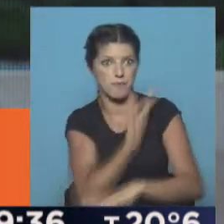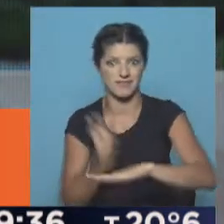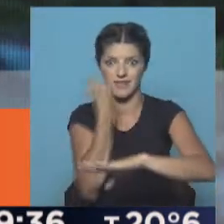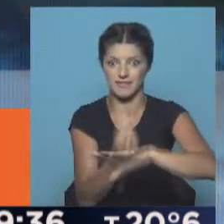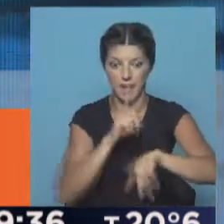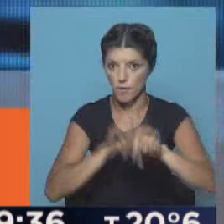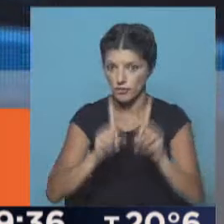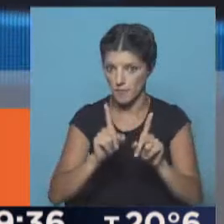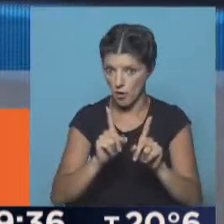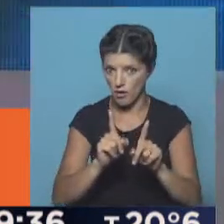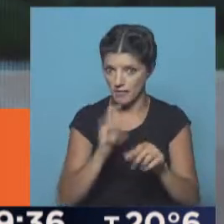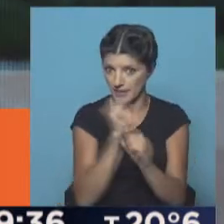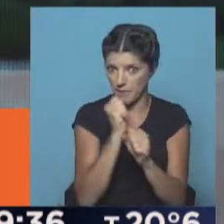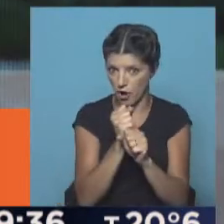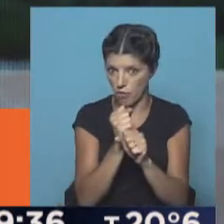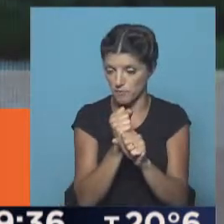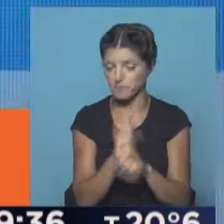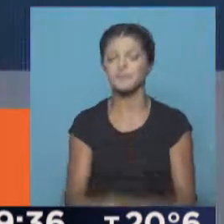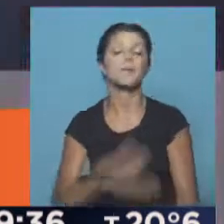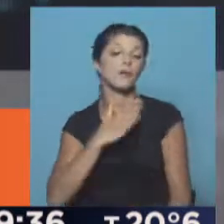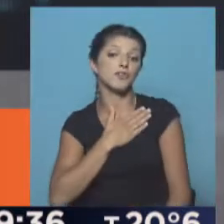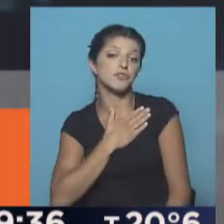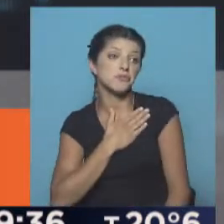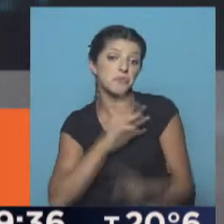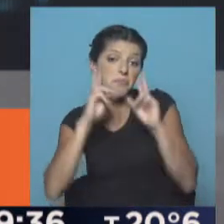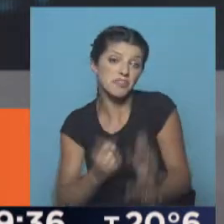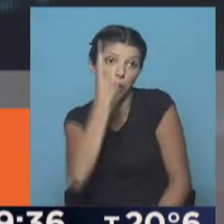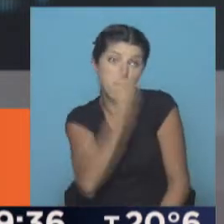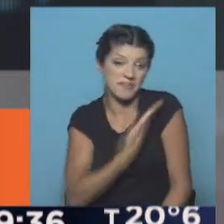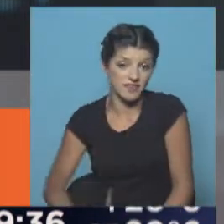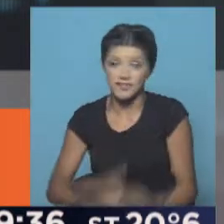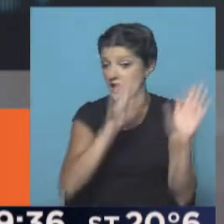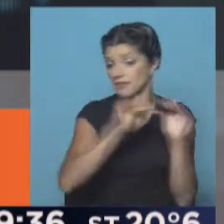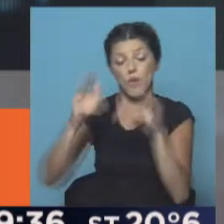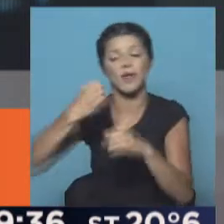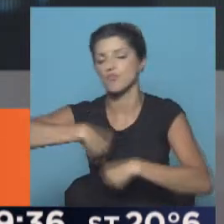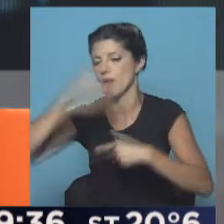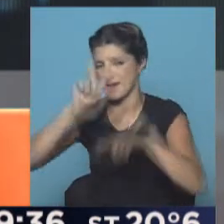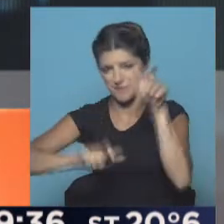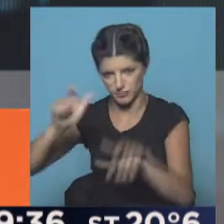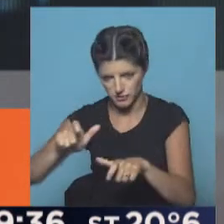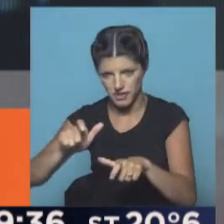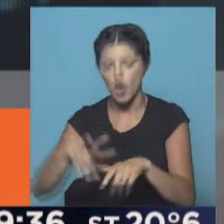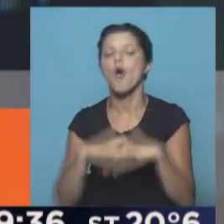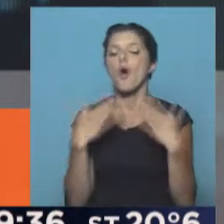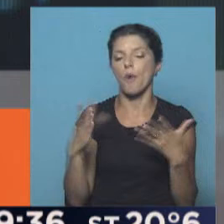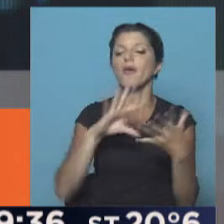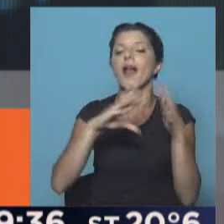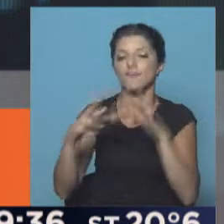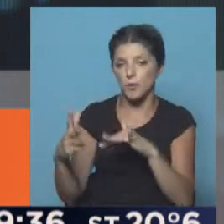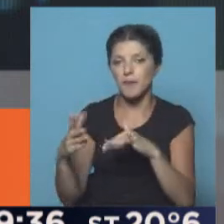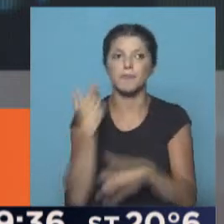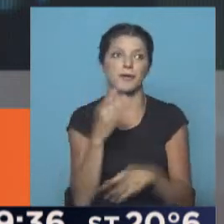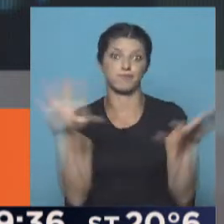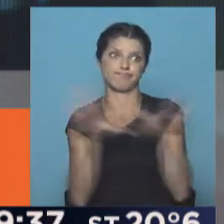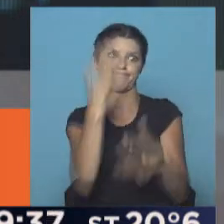es lo mismo que investigar a cualquier persona. Tiene obviamente una repercusión simbólica diferente porque es el presidente